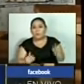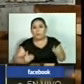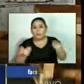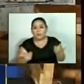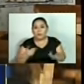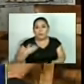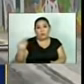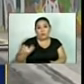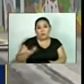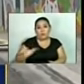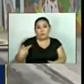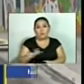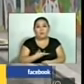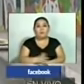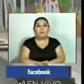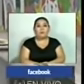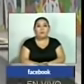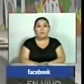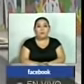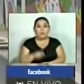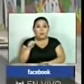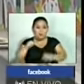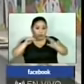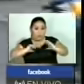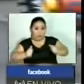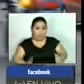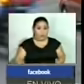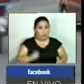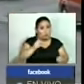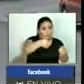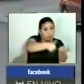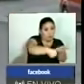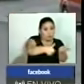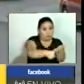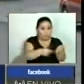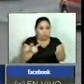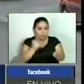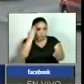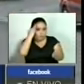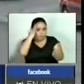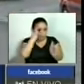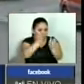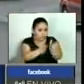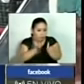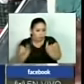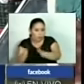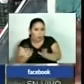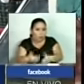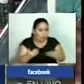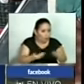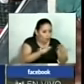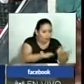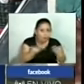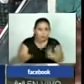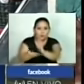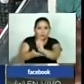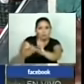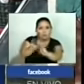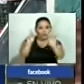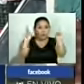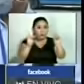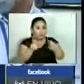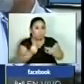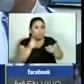lo que nosotros aportamos. El gobierno central y las municipalidades han trazado líneas para dinamizar la economía local,